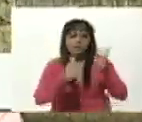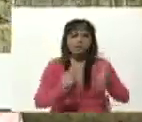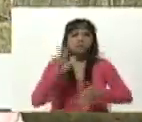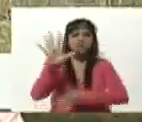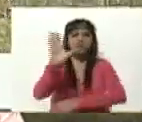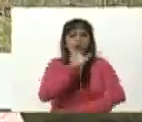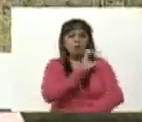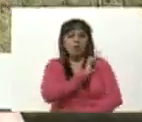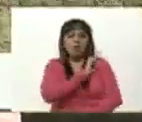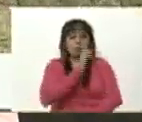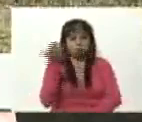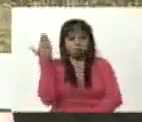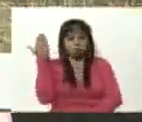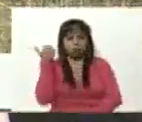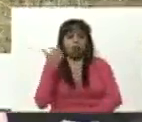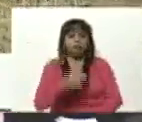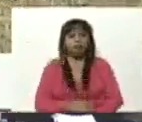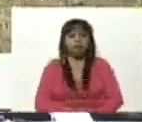enero y